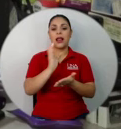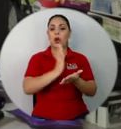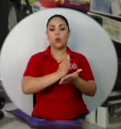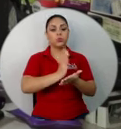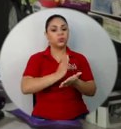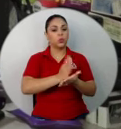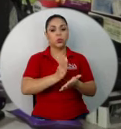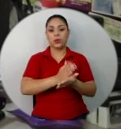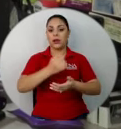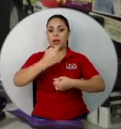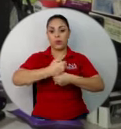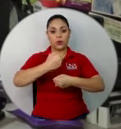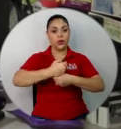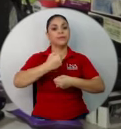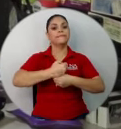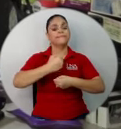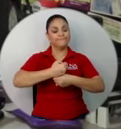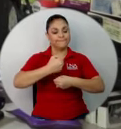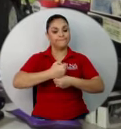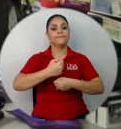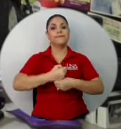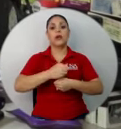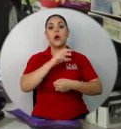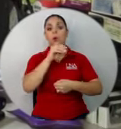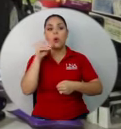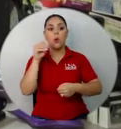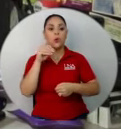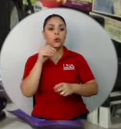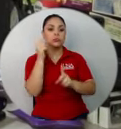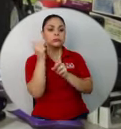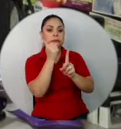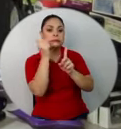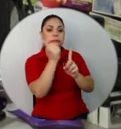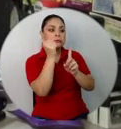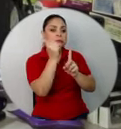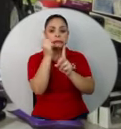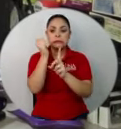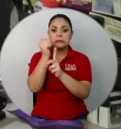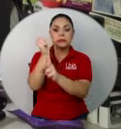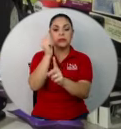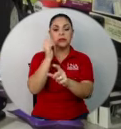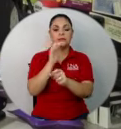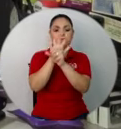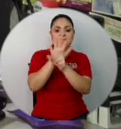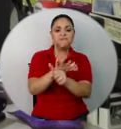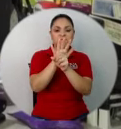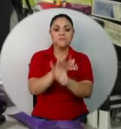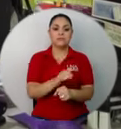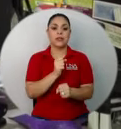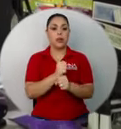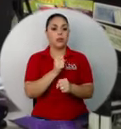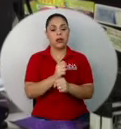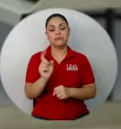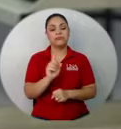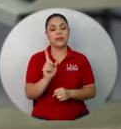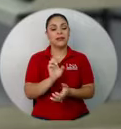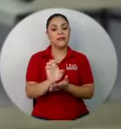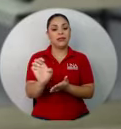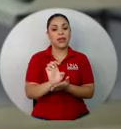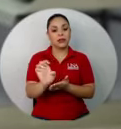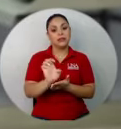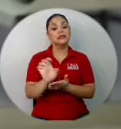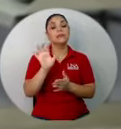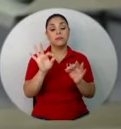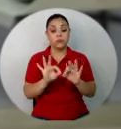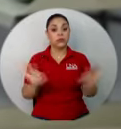mucho a nivel empresarial, lo que es el acoso, lo que es el hostigamiento laboral. Eso es un aspecto que es muy importante, que